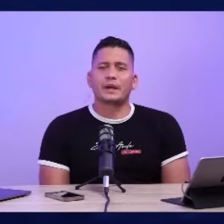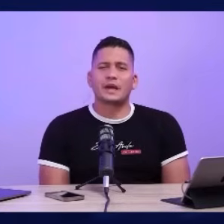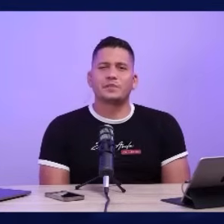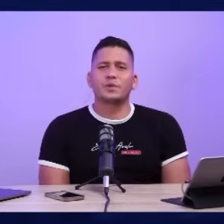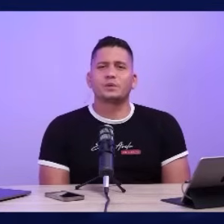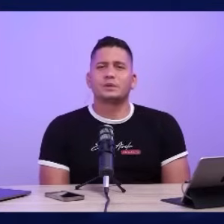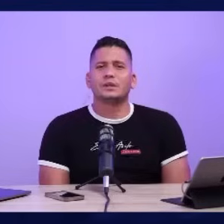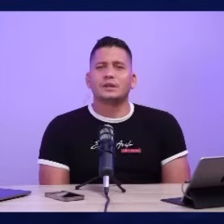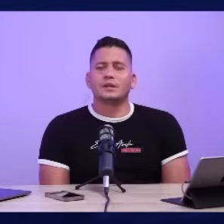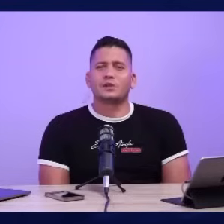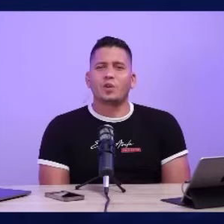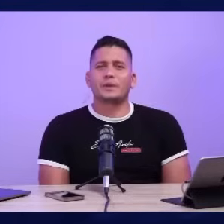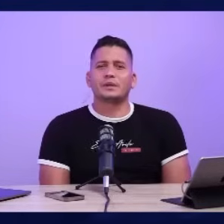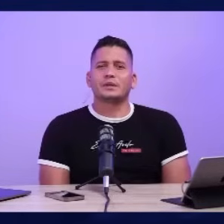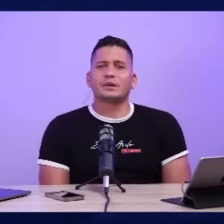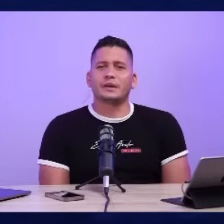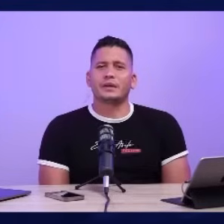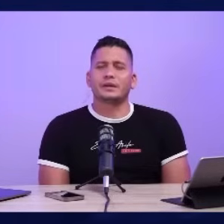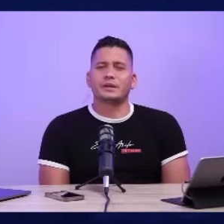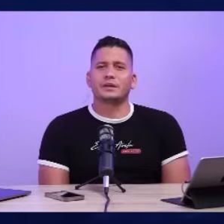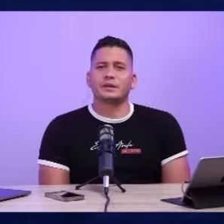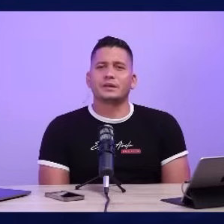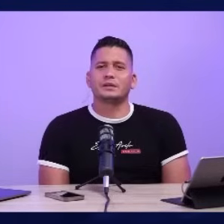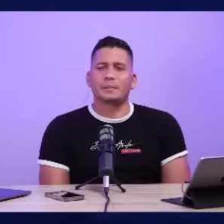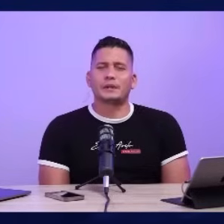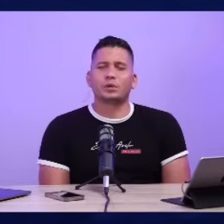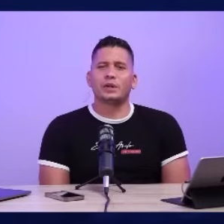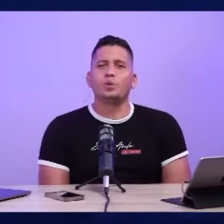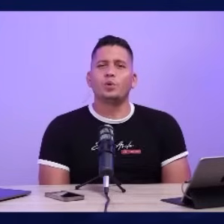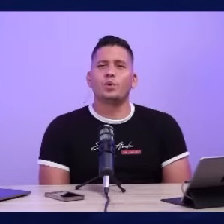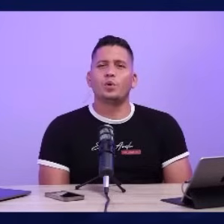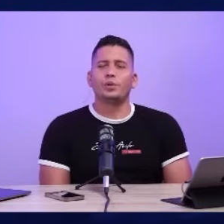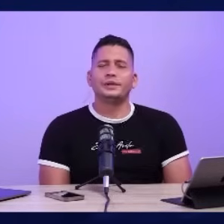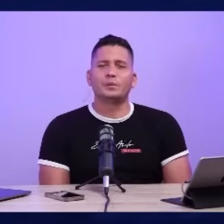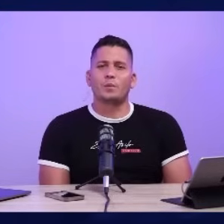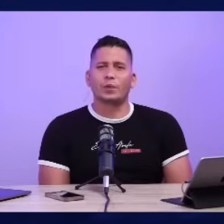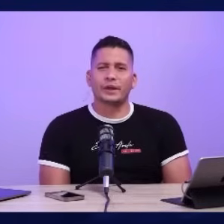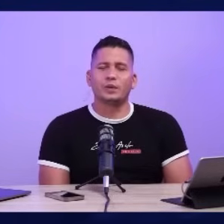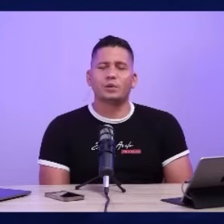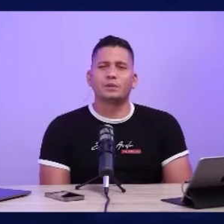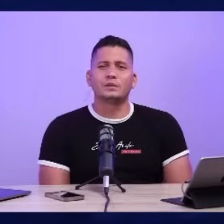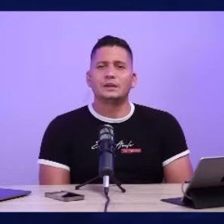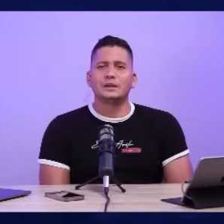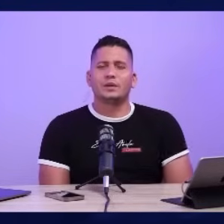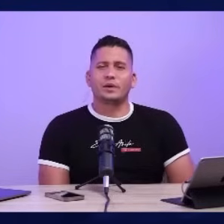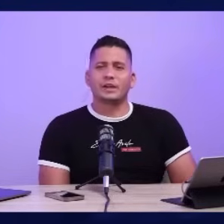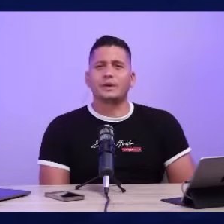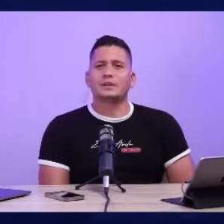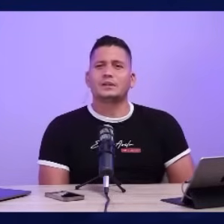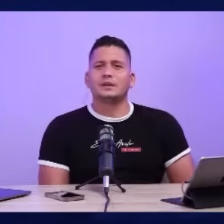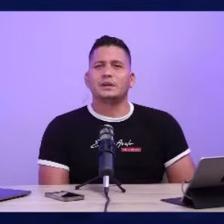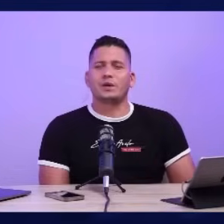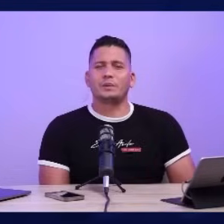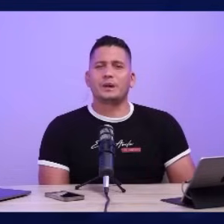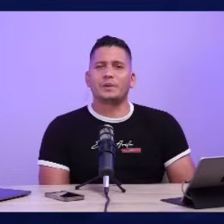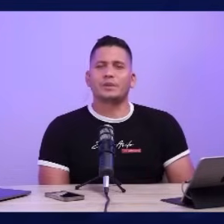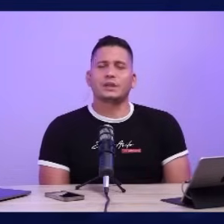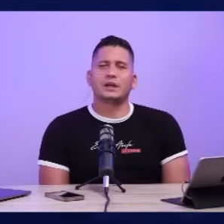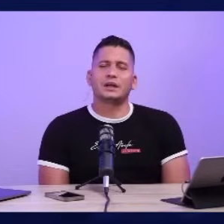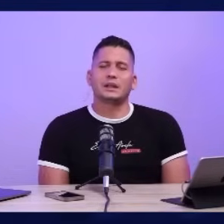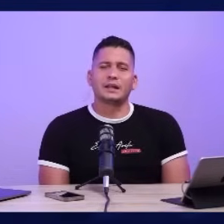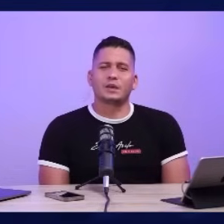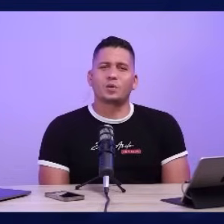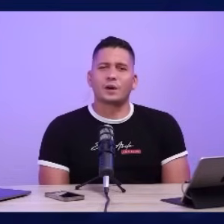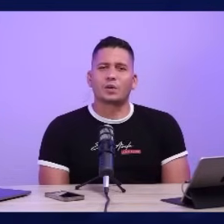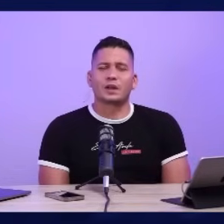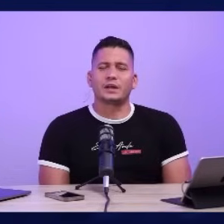comen iPhone comen eh zapatos de lujo el último modelo Óigame una maravillosa